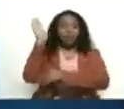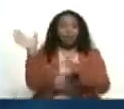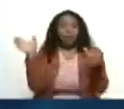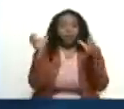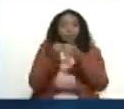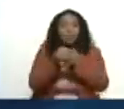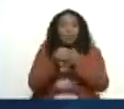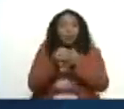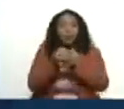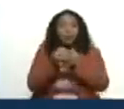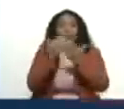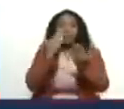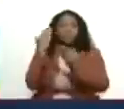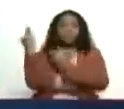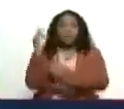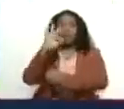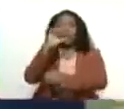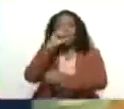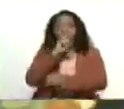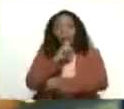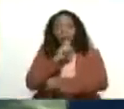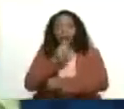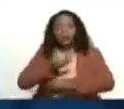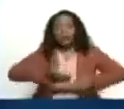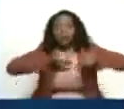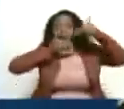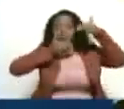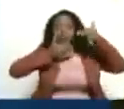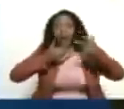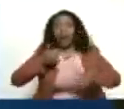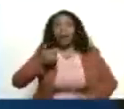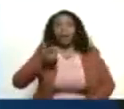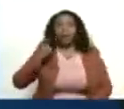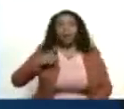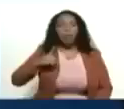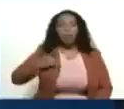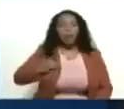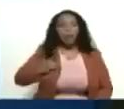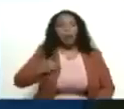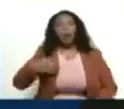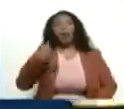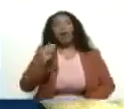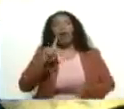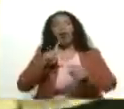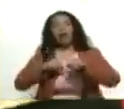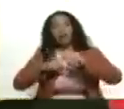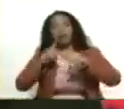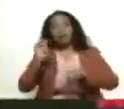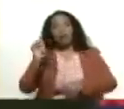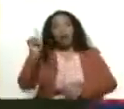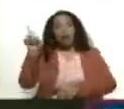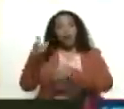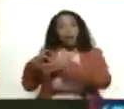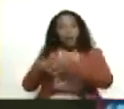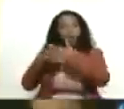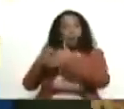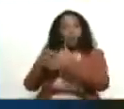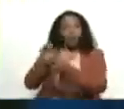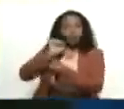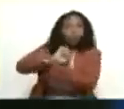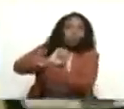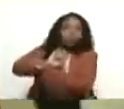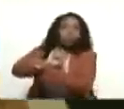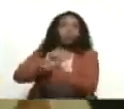contra Venezuela, 3 años del secuestro del diplomático Alex Saab por el gobierno de Estados